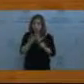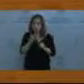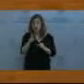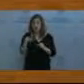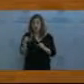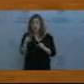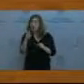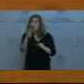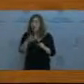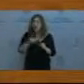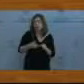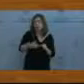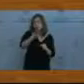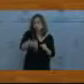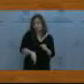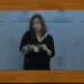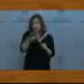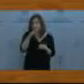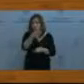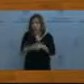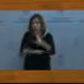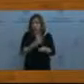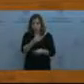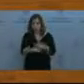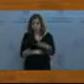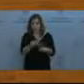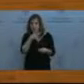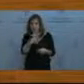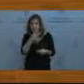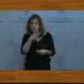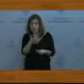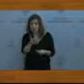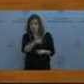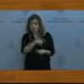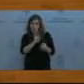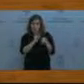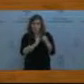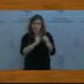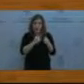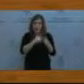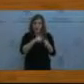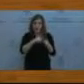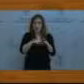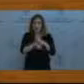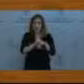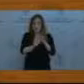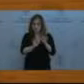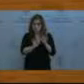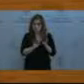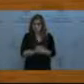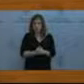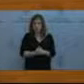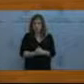futuro con la utilización de la valorización energética, obteniendo recursos de la valorización